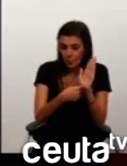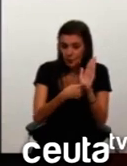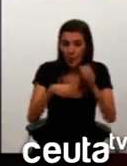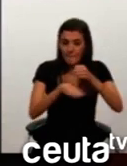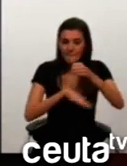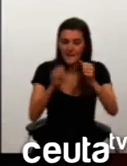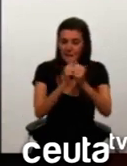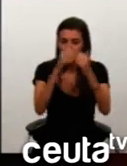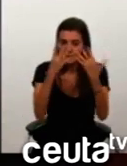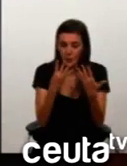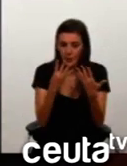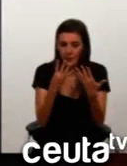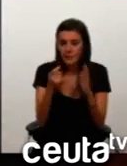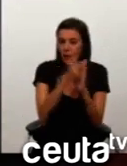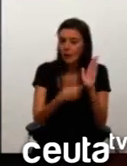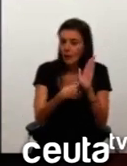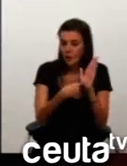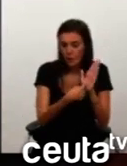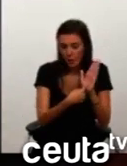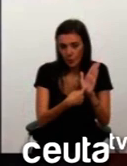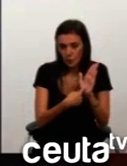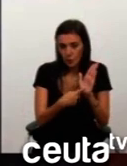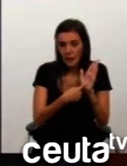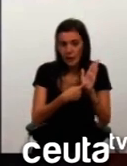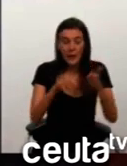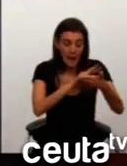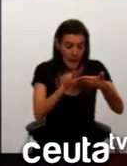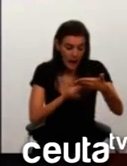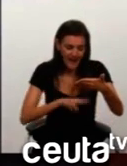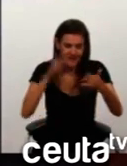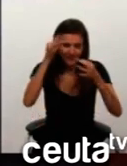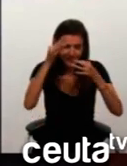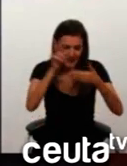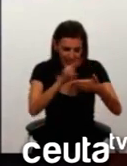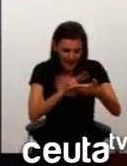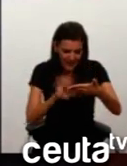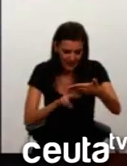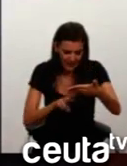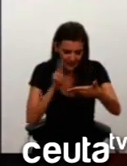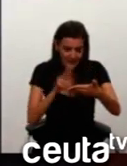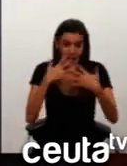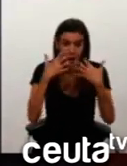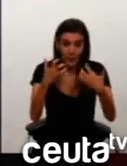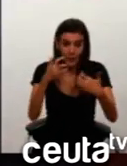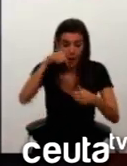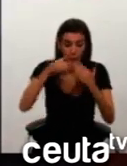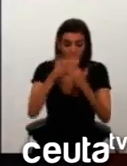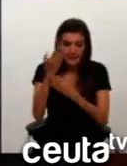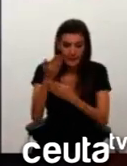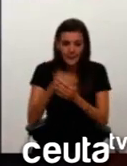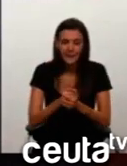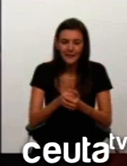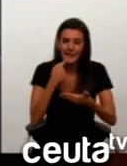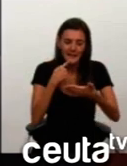base 29 que, leída en detalle, que es lo que se va a aprobar aquí esta mañana,